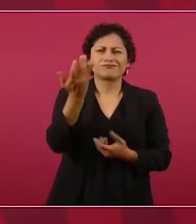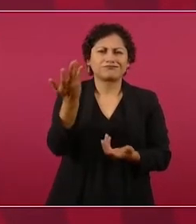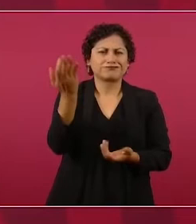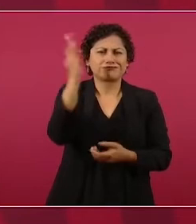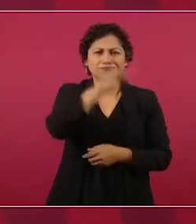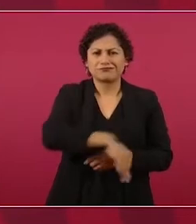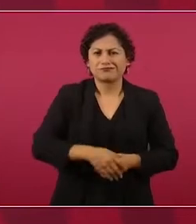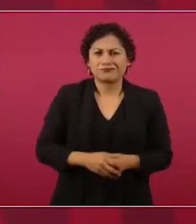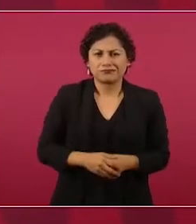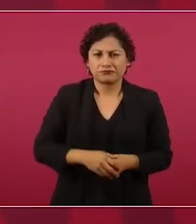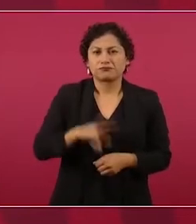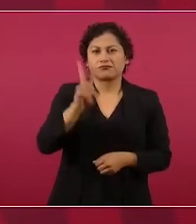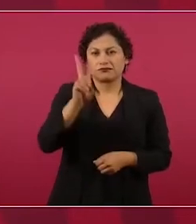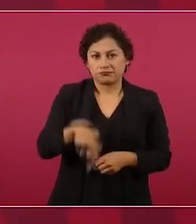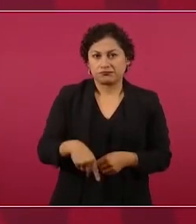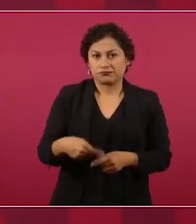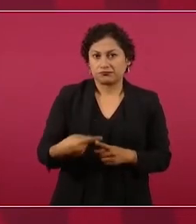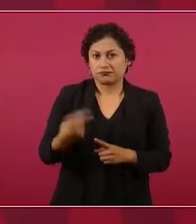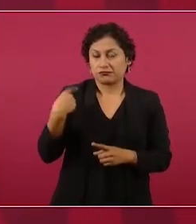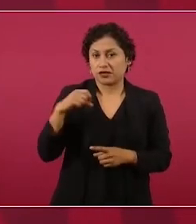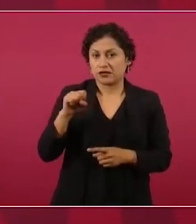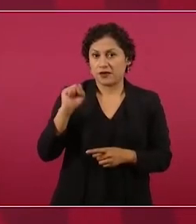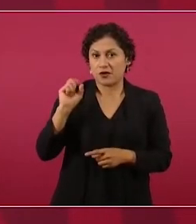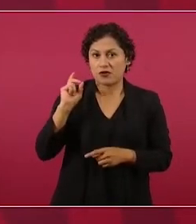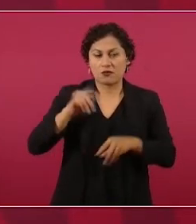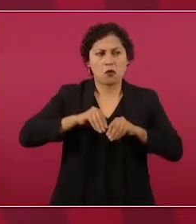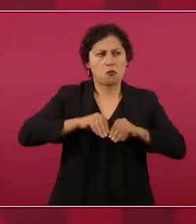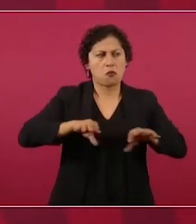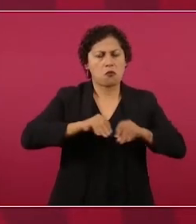También muy difundido el fin de semana.